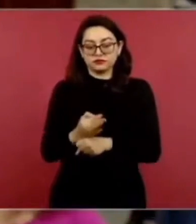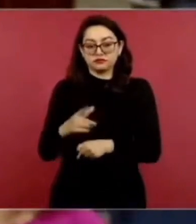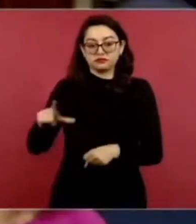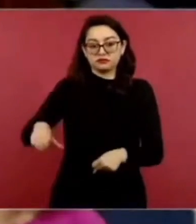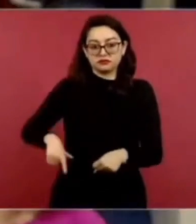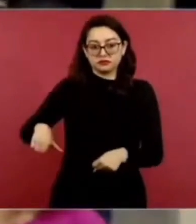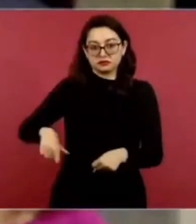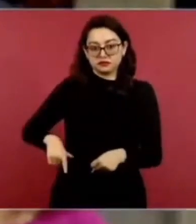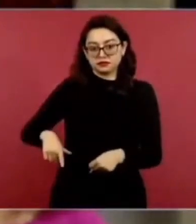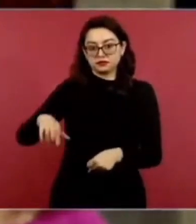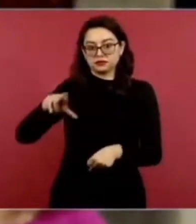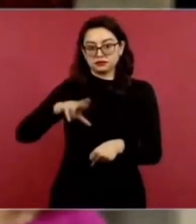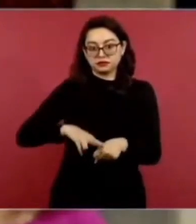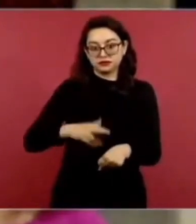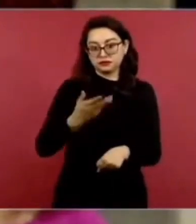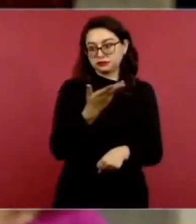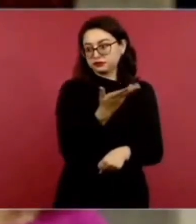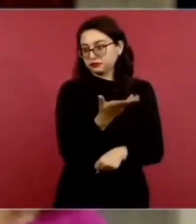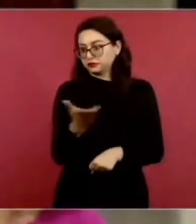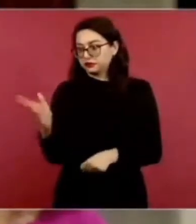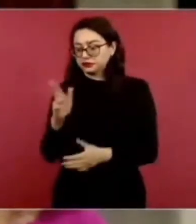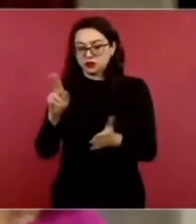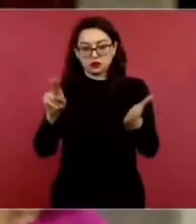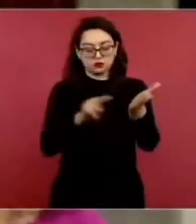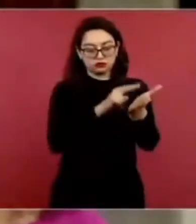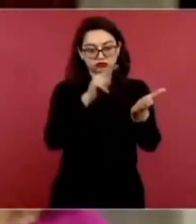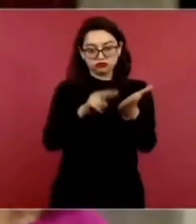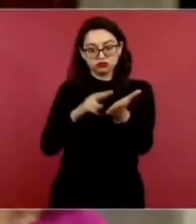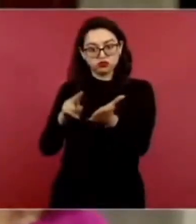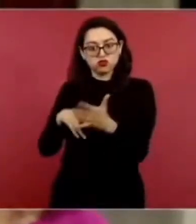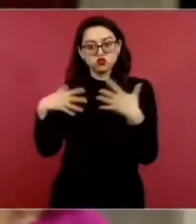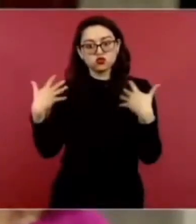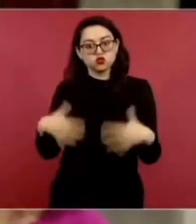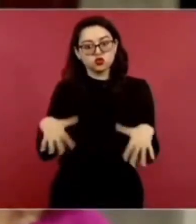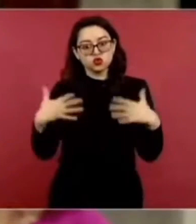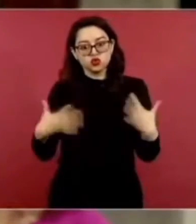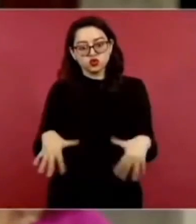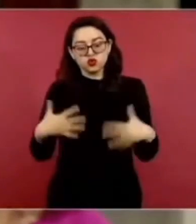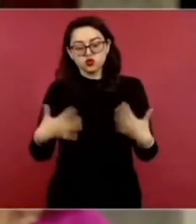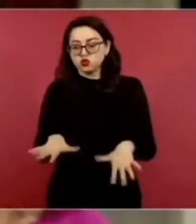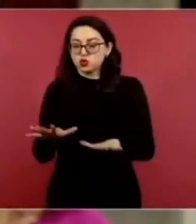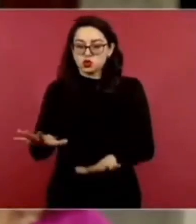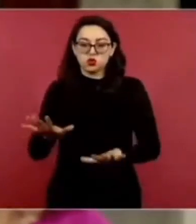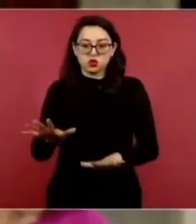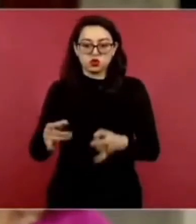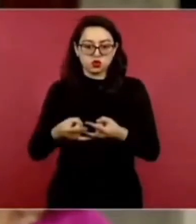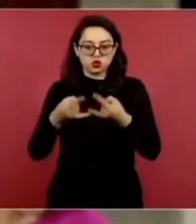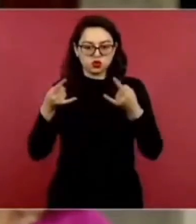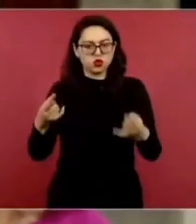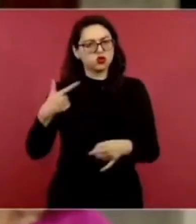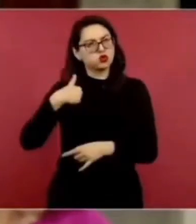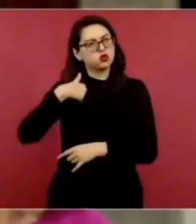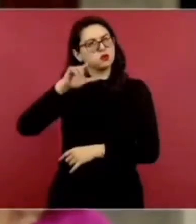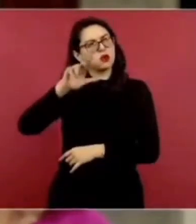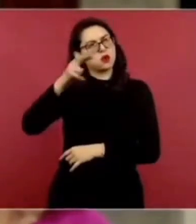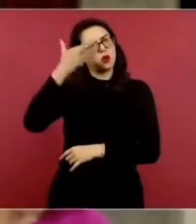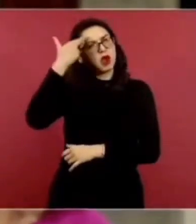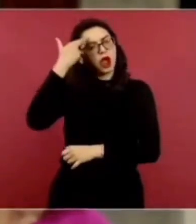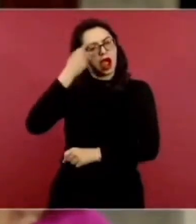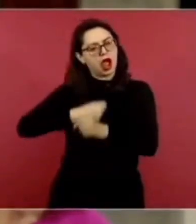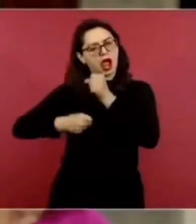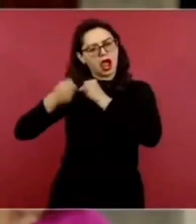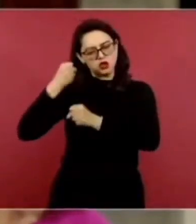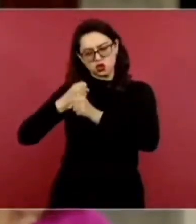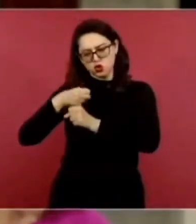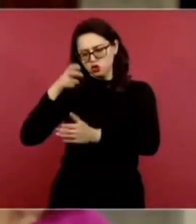gobernadores afines al gobierno federal, me gustaría retomar una pregunta que le hice por ahí del 2021, si no me equivoco, mediados